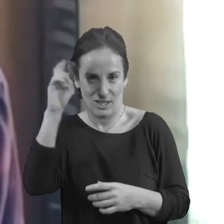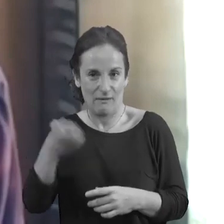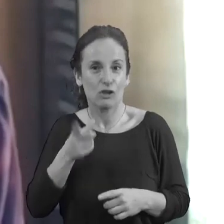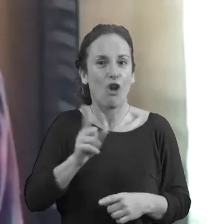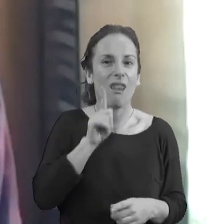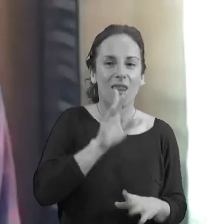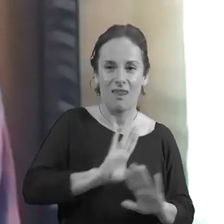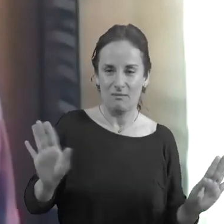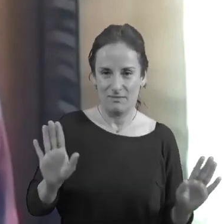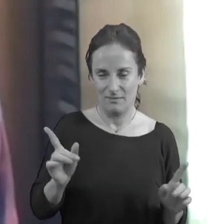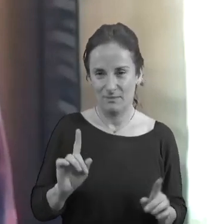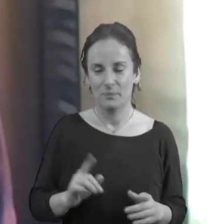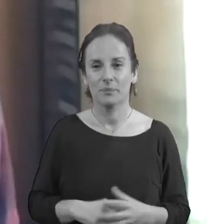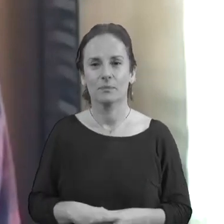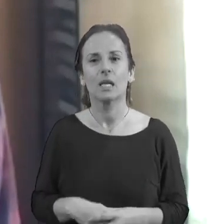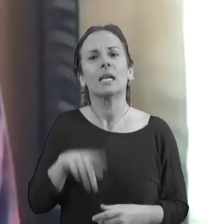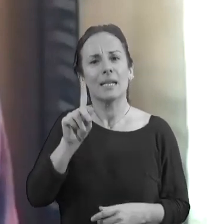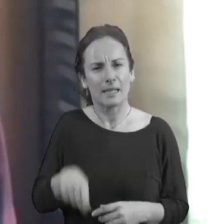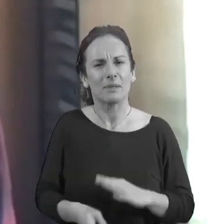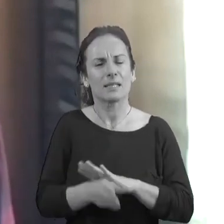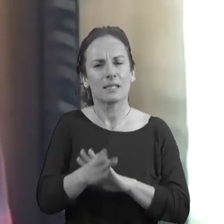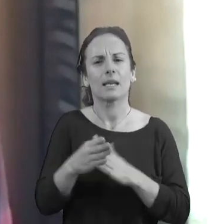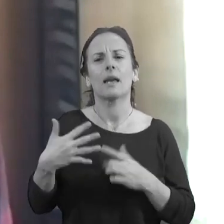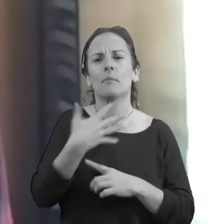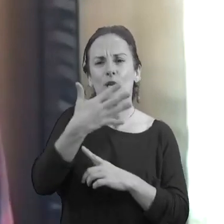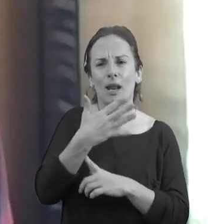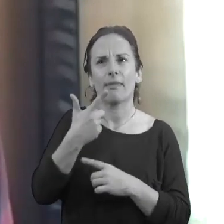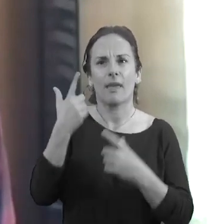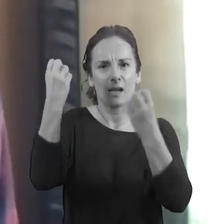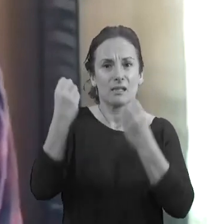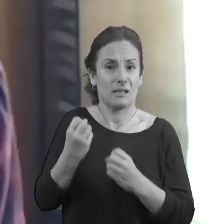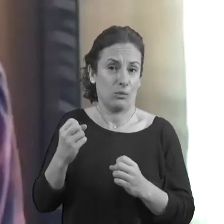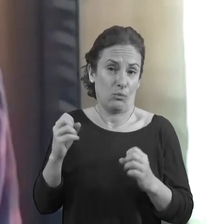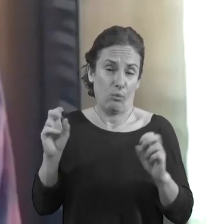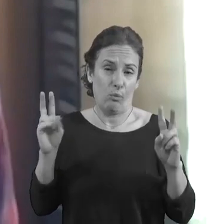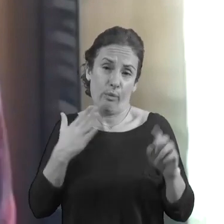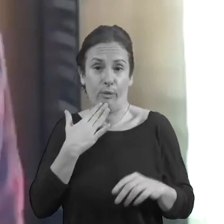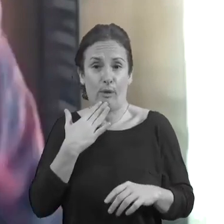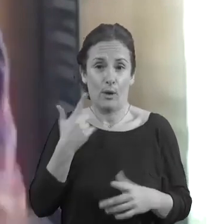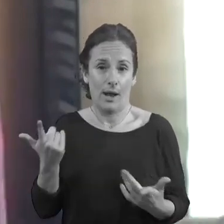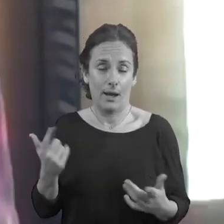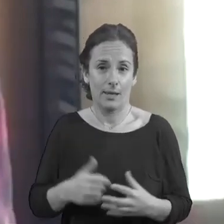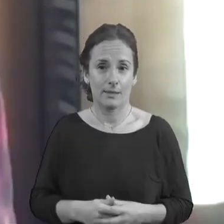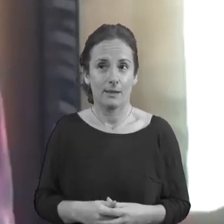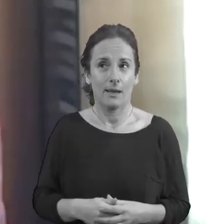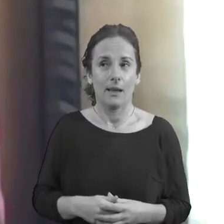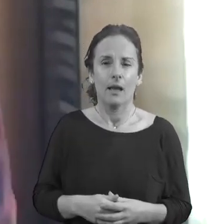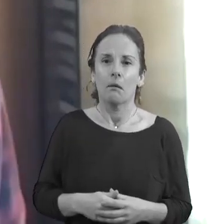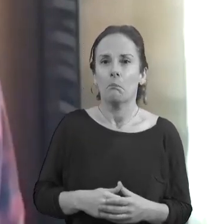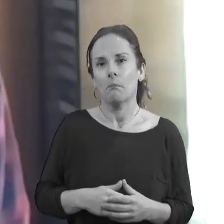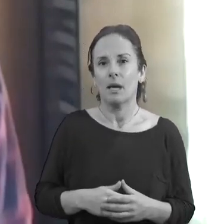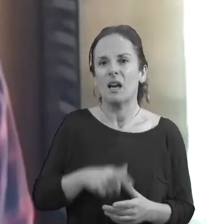afiliación. O sea, todavía sufrimos una serie de violencias institucionales como lesbianas que son un rollo, ¿no? Que quizás siendo hetero no, ¿no?